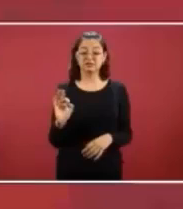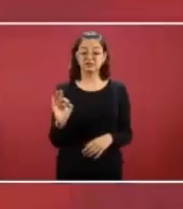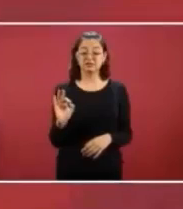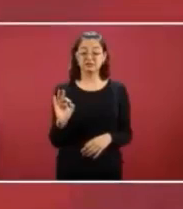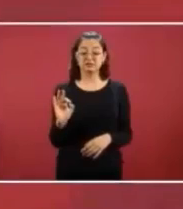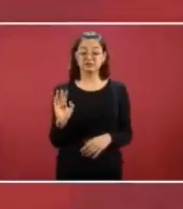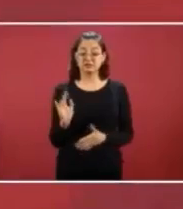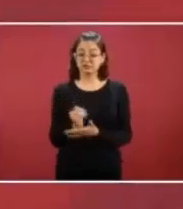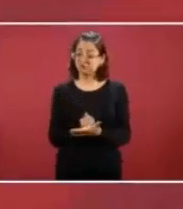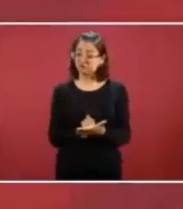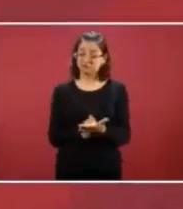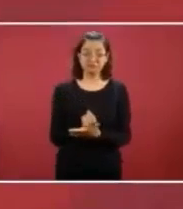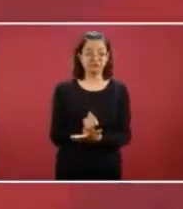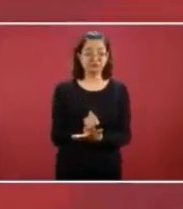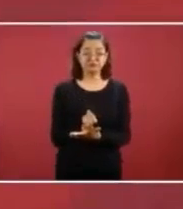que